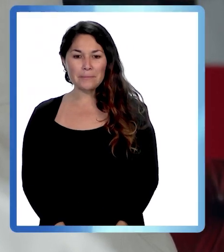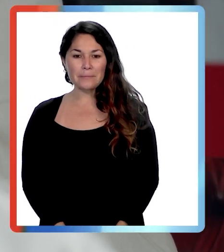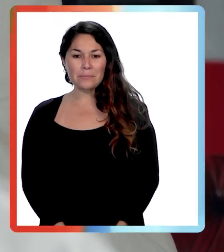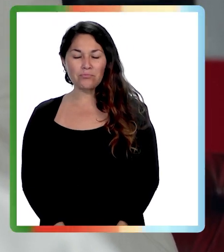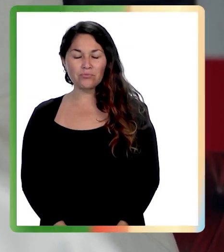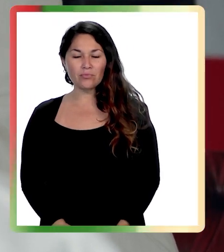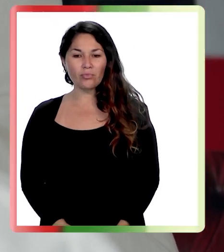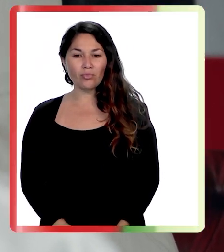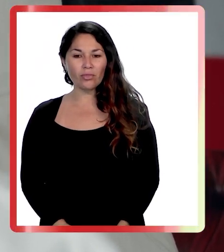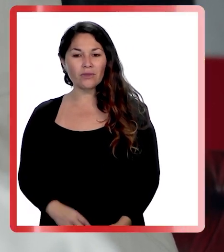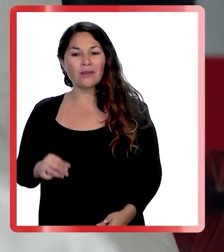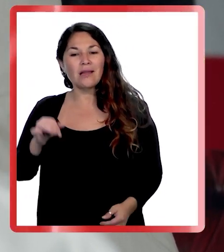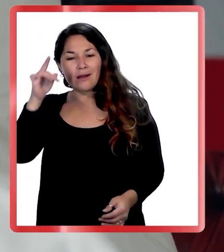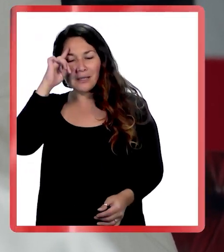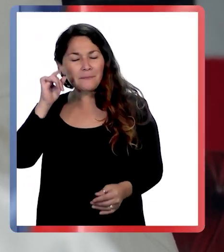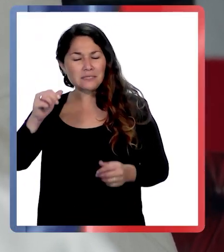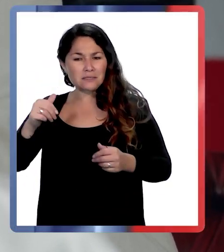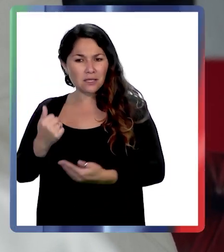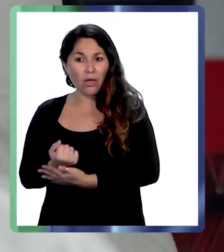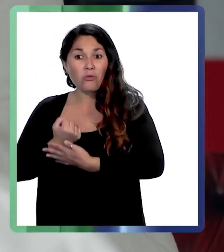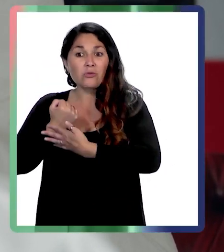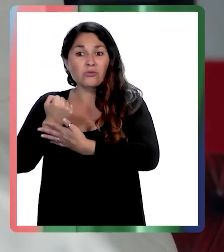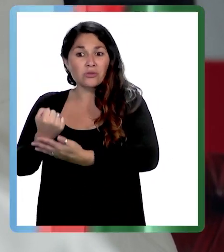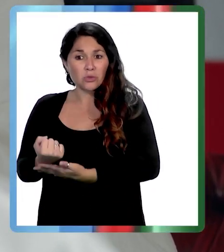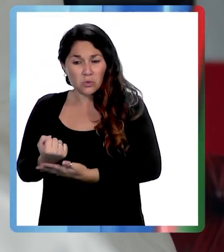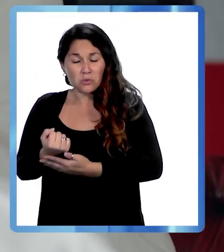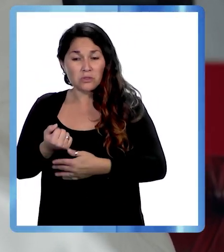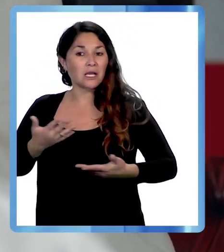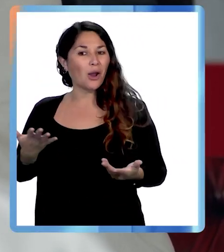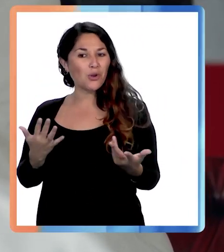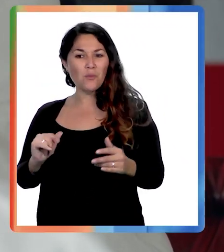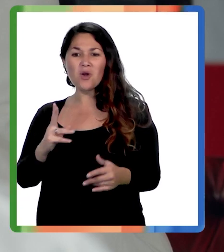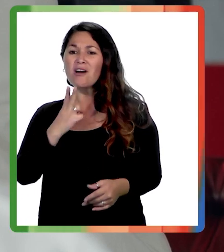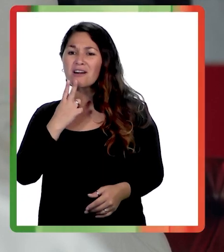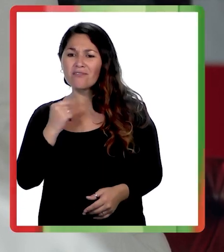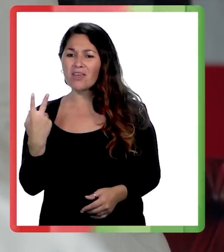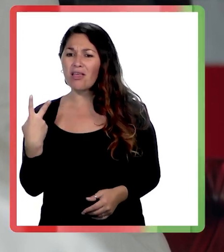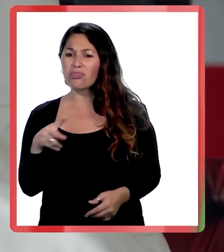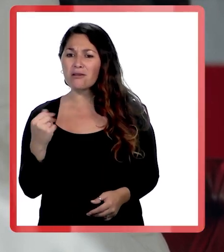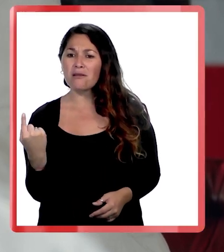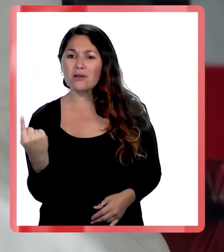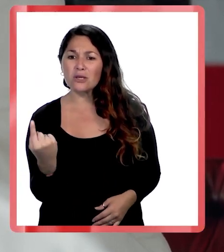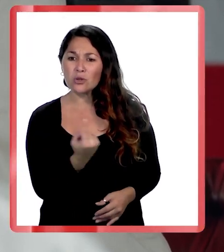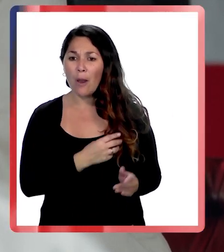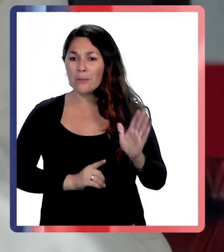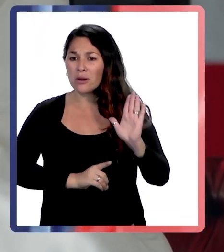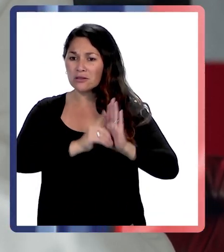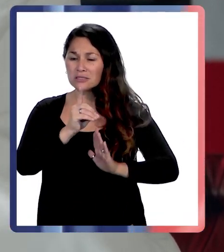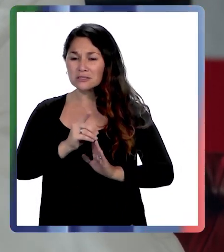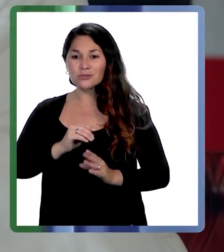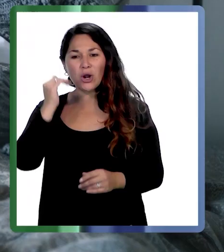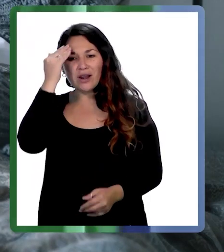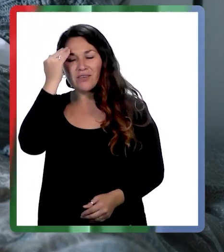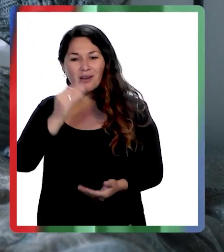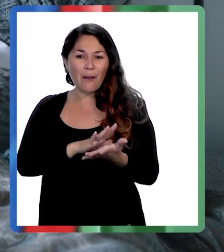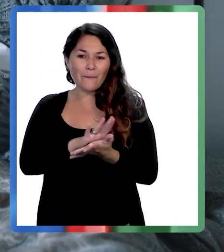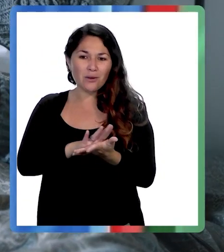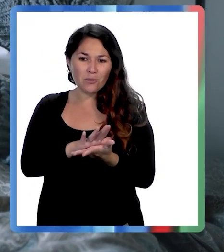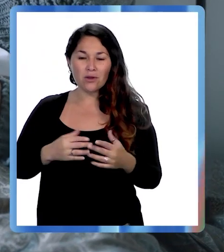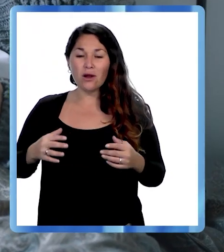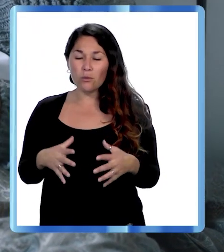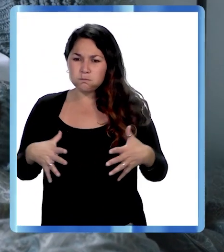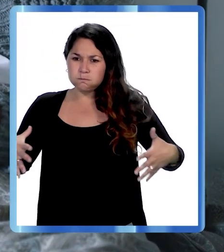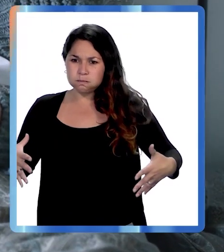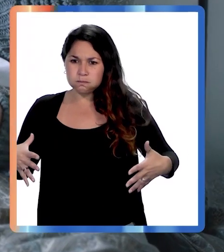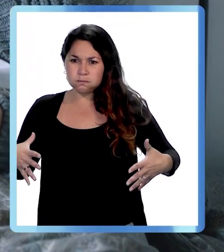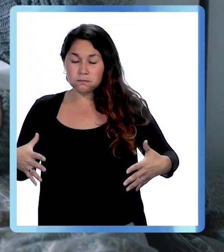altura para tener el impacto que debería ser en evitar este desarrollo de enfermedades como esta, que son, por ejemplo,